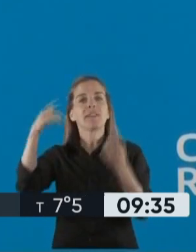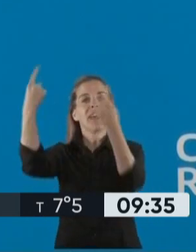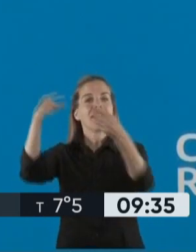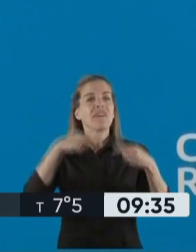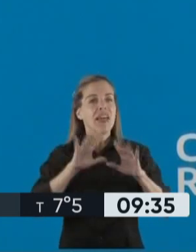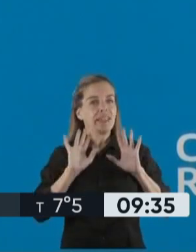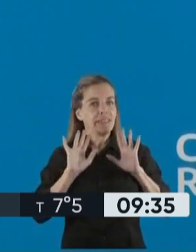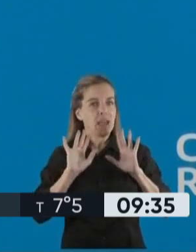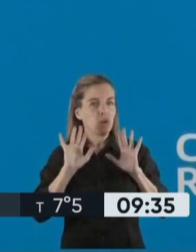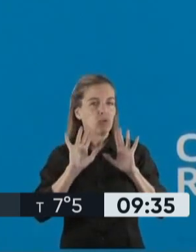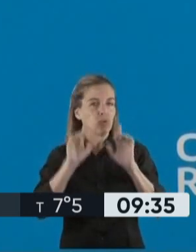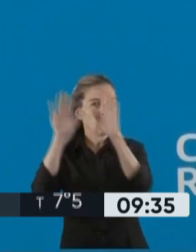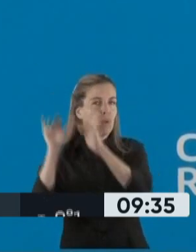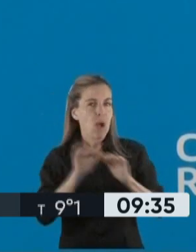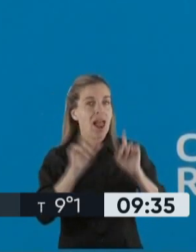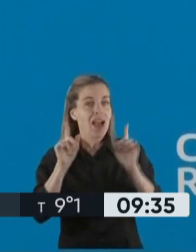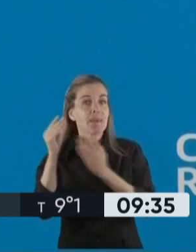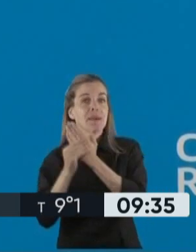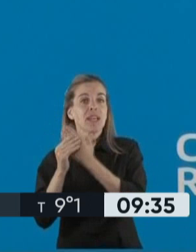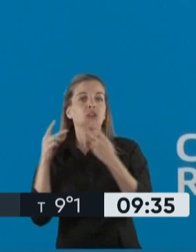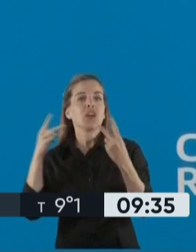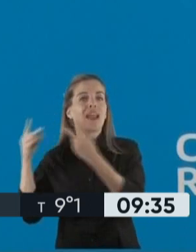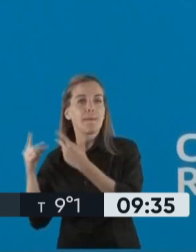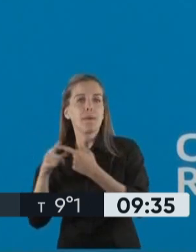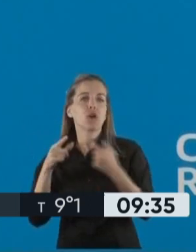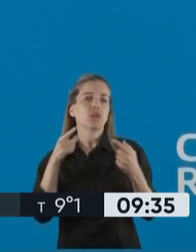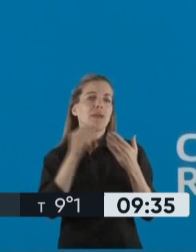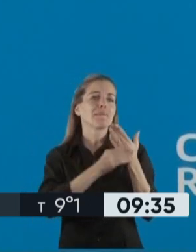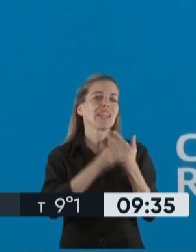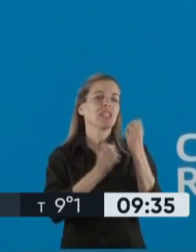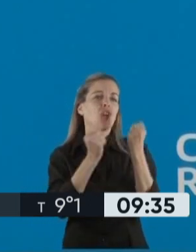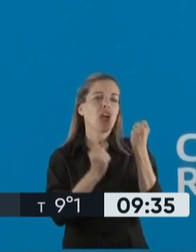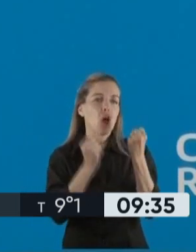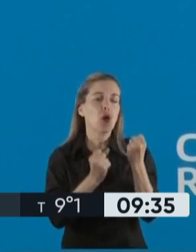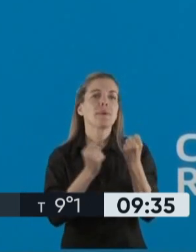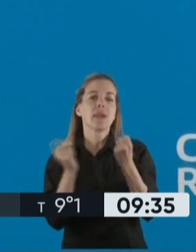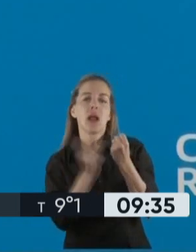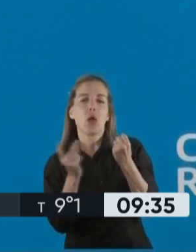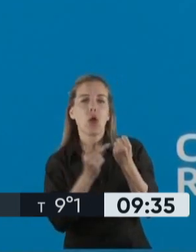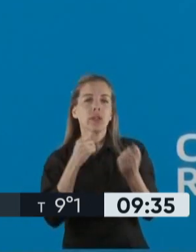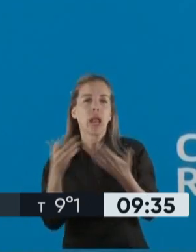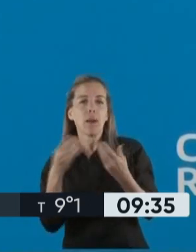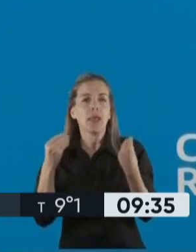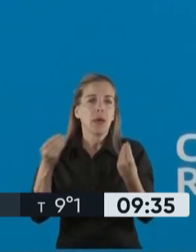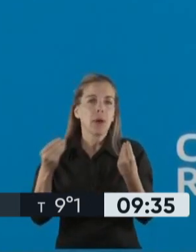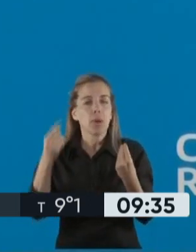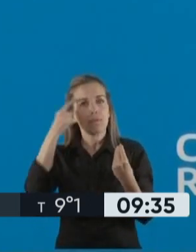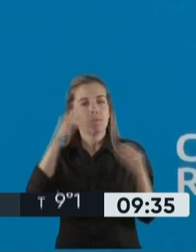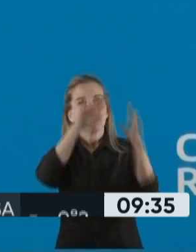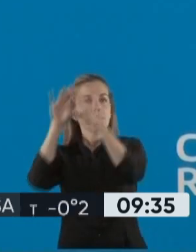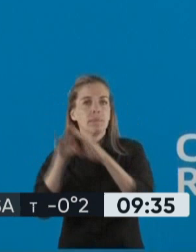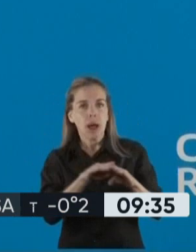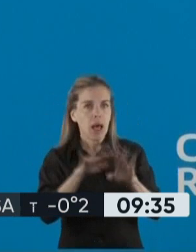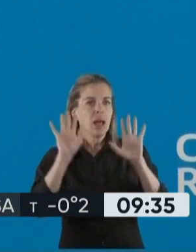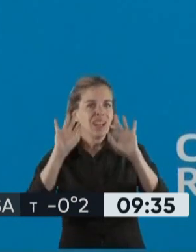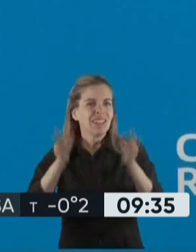por supuesto, el ministro de Transporte, el ministro de Economía, viendo de qué manera se federaliza de alguna manera. Tenemos una Argentina